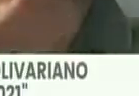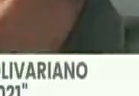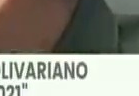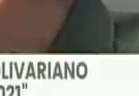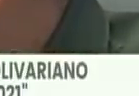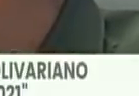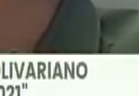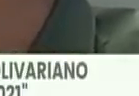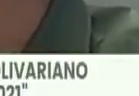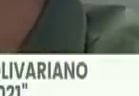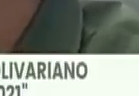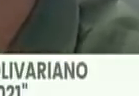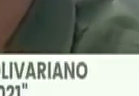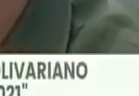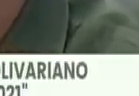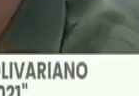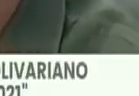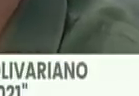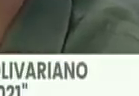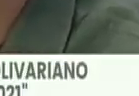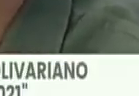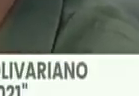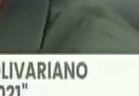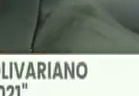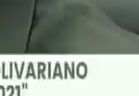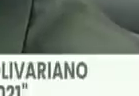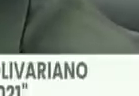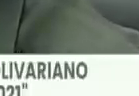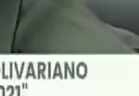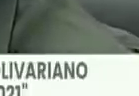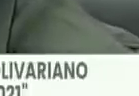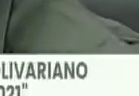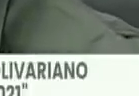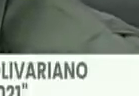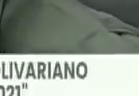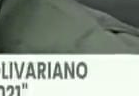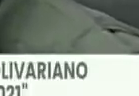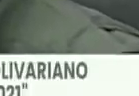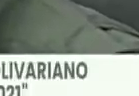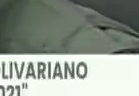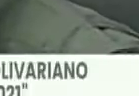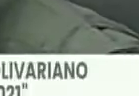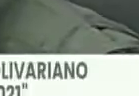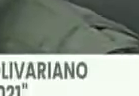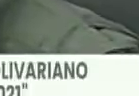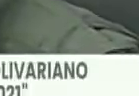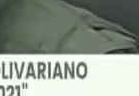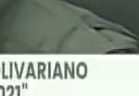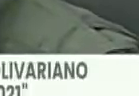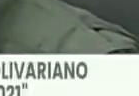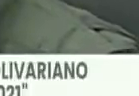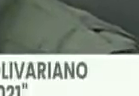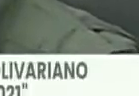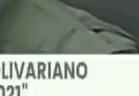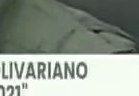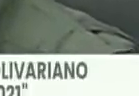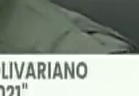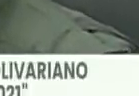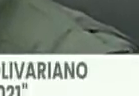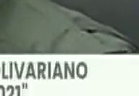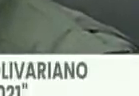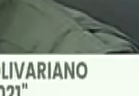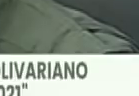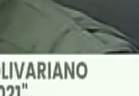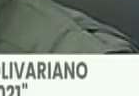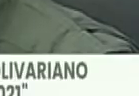de defensa integral en todo el territorio nacional, para evaluar el despliegue de los ejercicios militares conjuntos, que